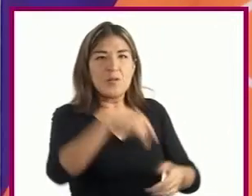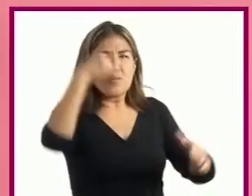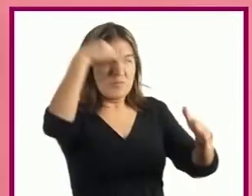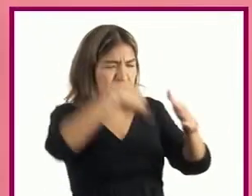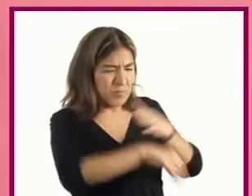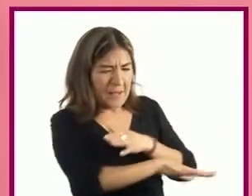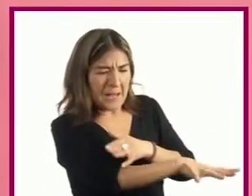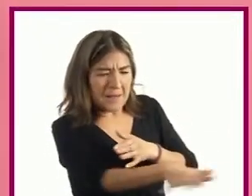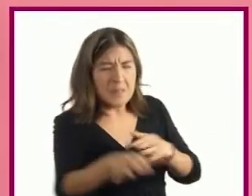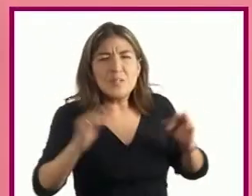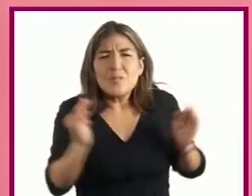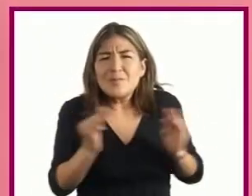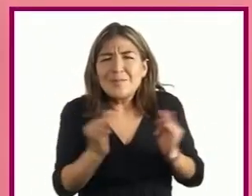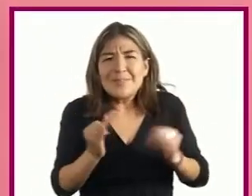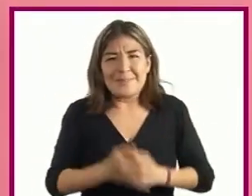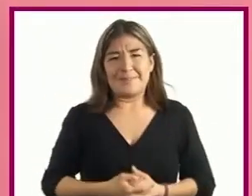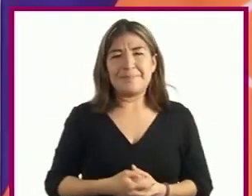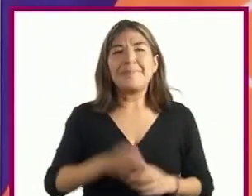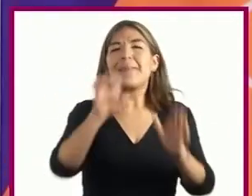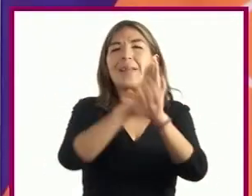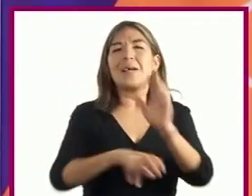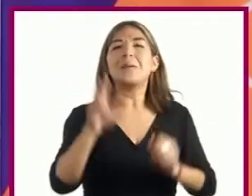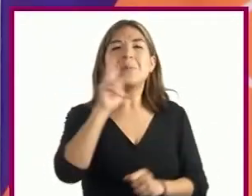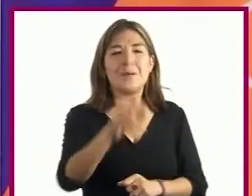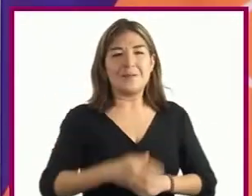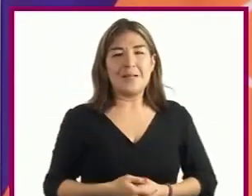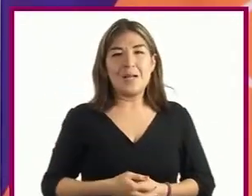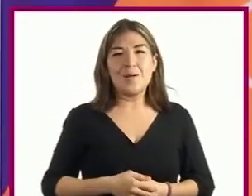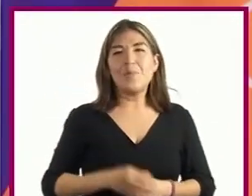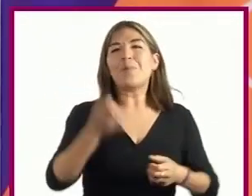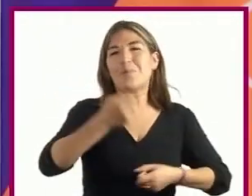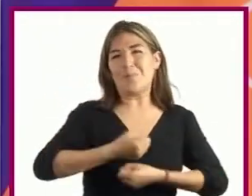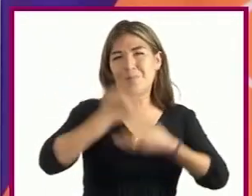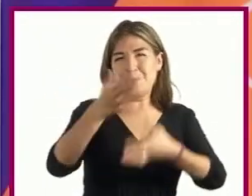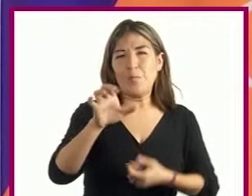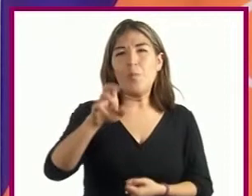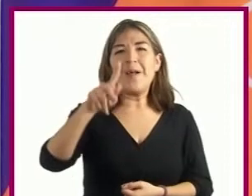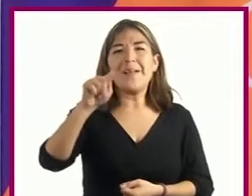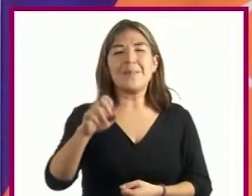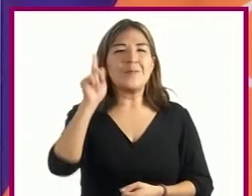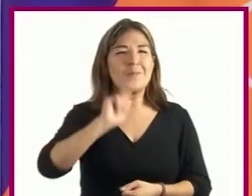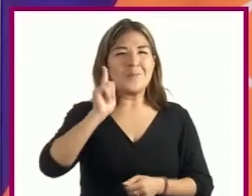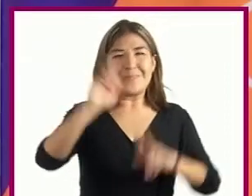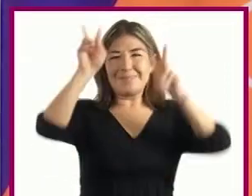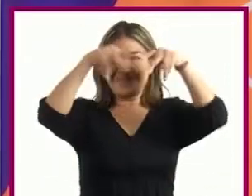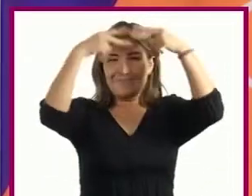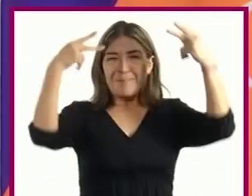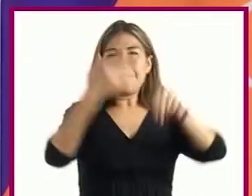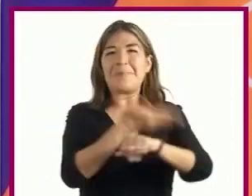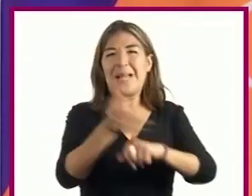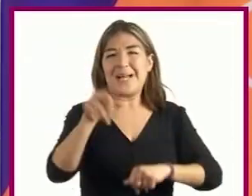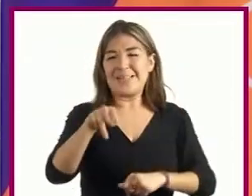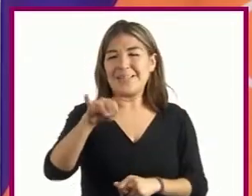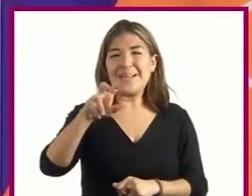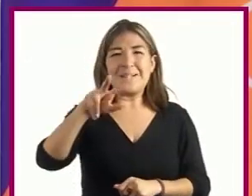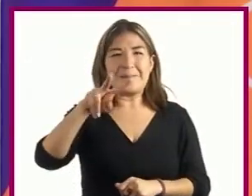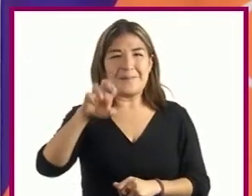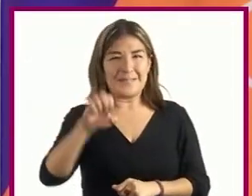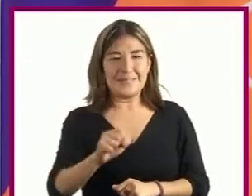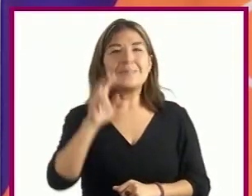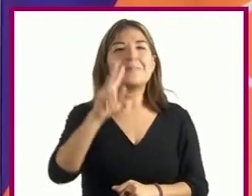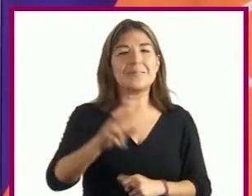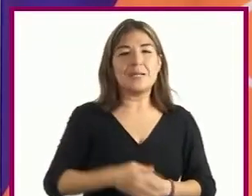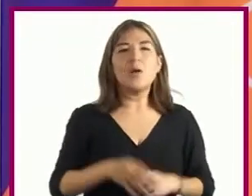frío. Pongamos un ejemplo conocido como el cuento de Blancanieves. Presten atención al siguiente extracto y los